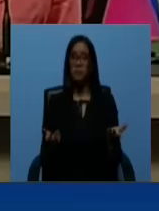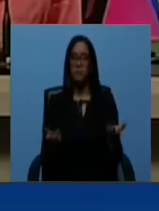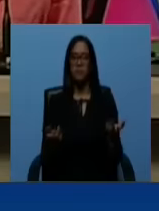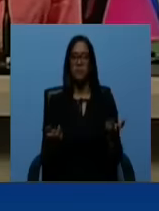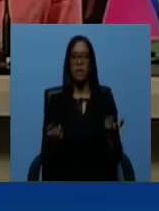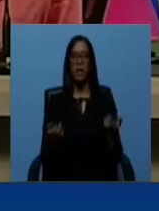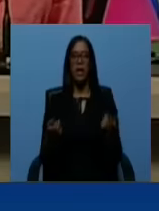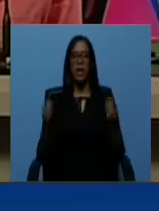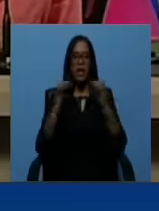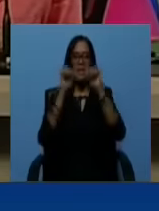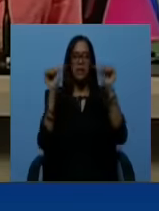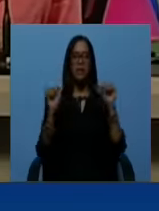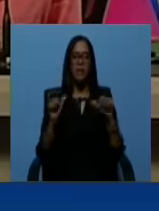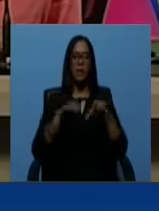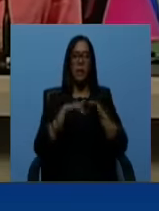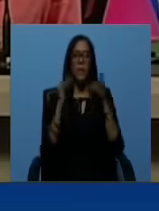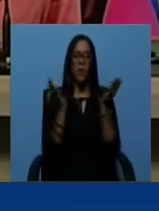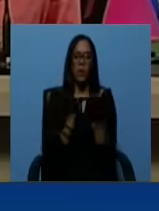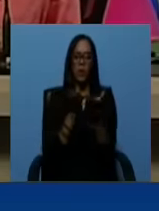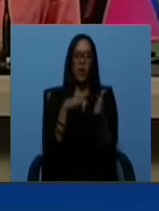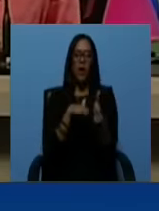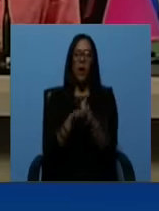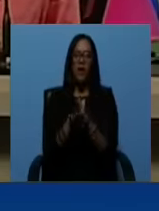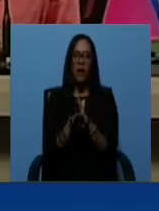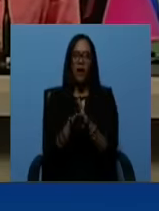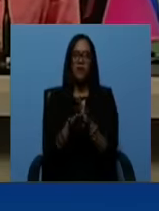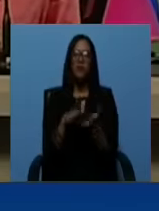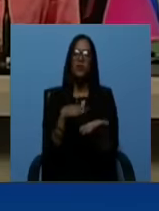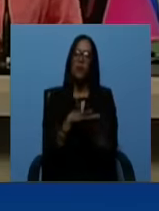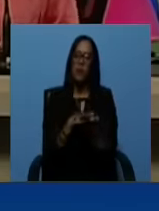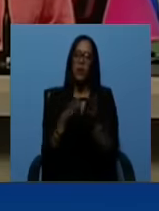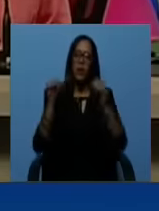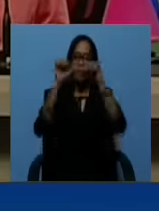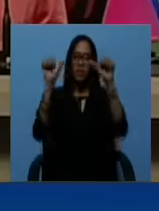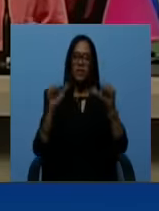Y el sistema mundo avanza hacia un sistema multimonetario.